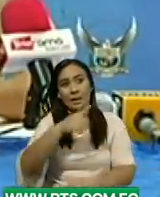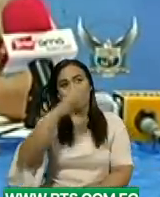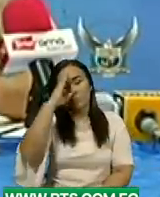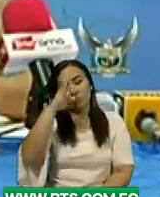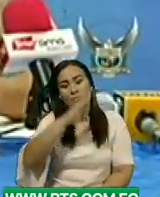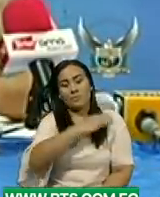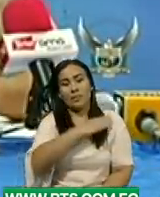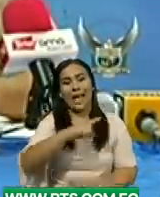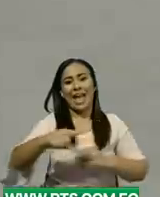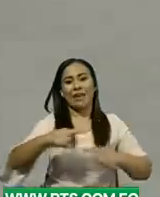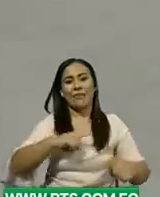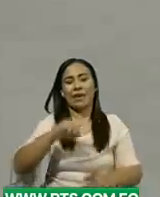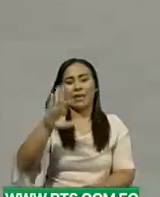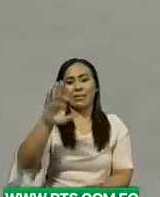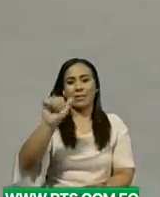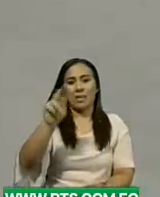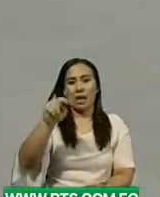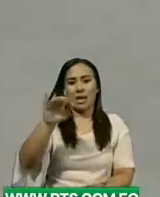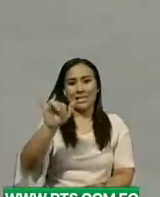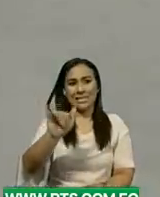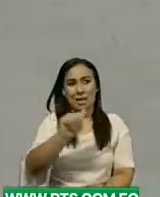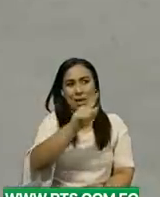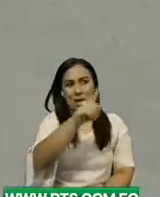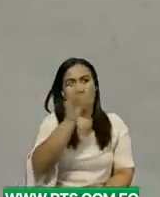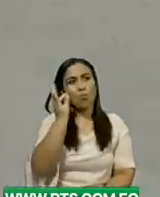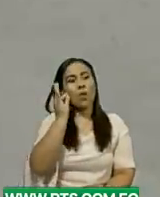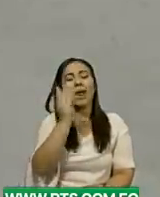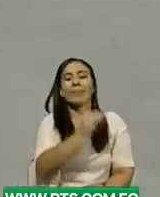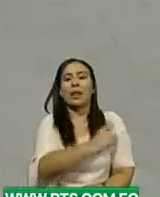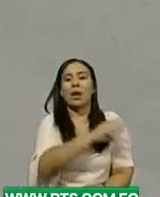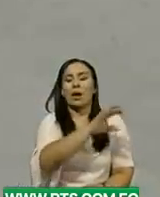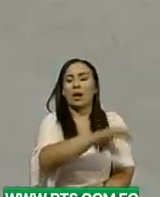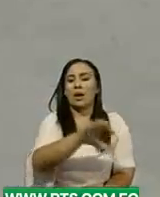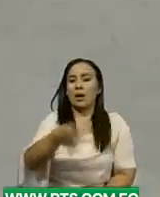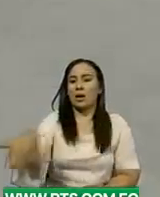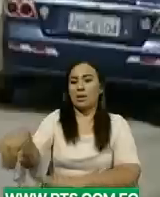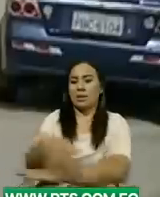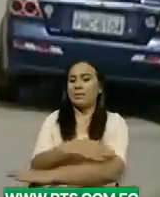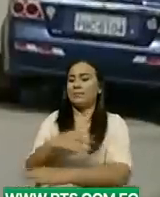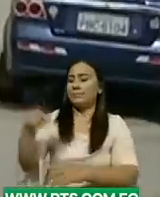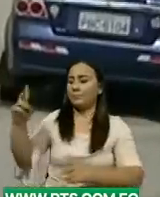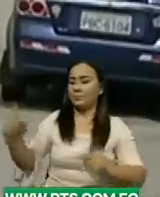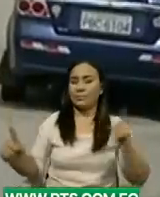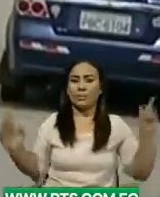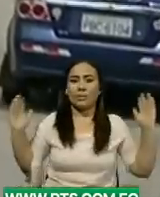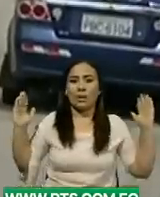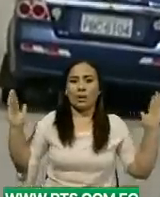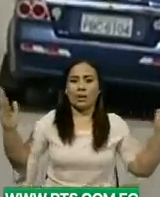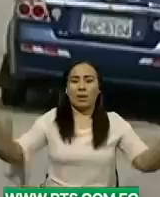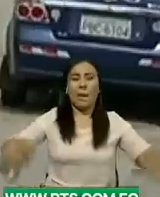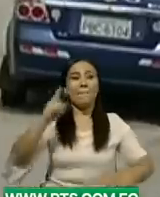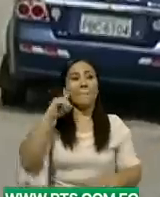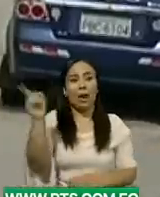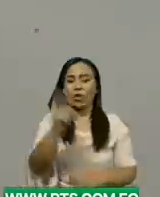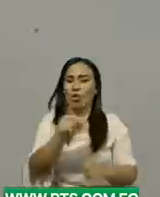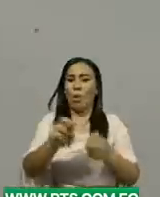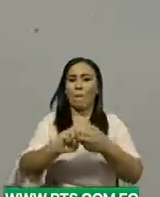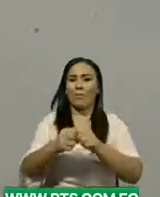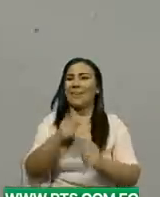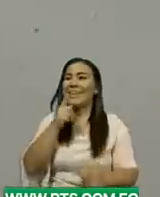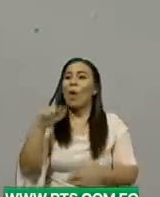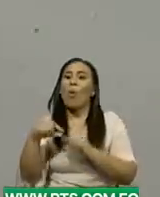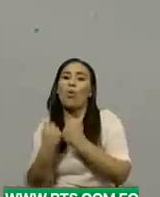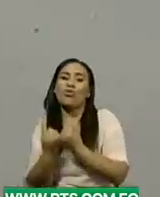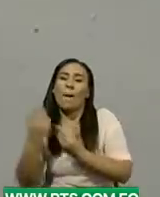Varela anunció que en las calles aledañas a la delegación provincial electoral del Guayas colocarán vallas para evitar problemas entre